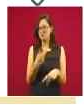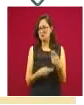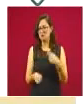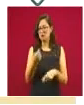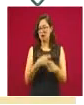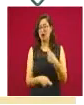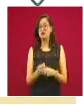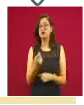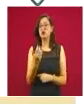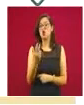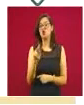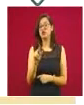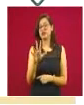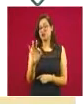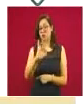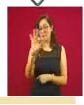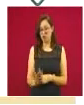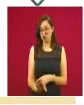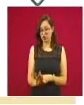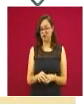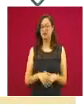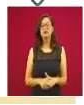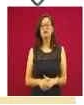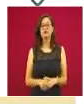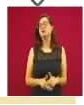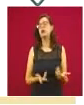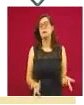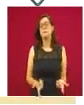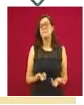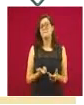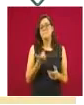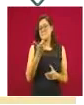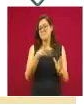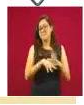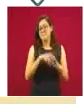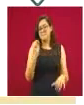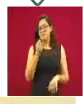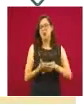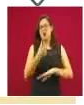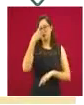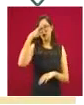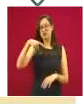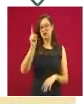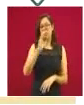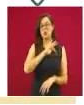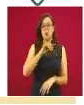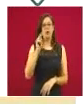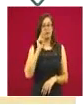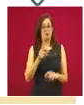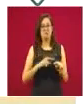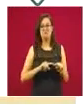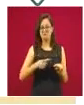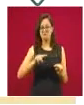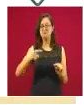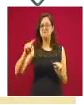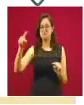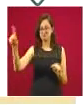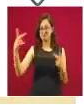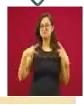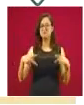cabo el cobro del sorteo pues es muy sencillo, y como ustedes pueden darse cuenta en esta gráfica, la gente ha ido poco a